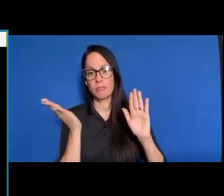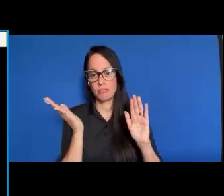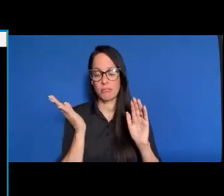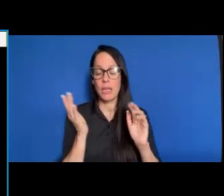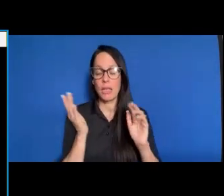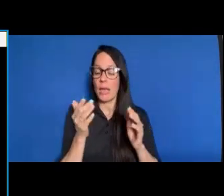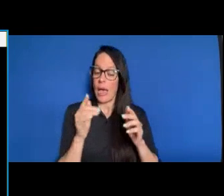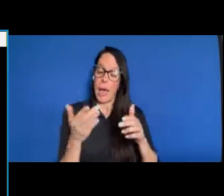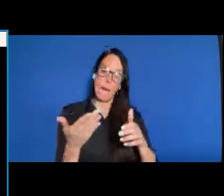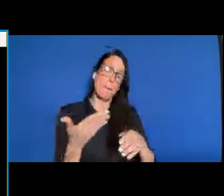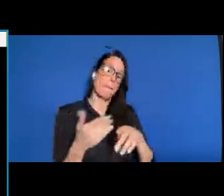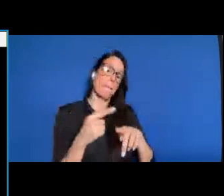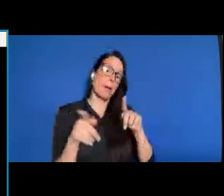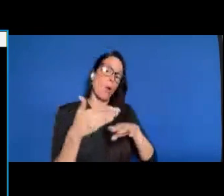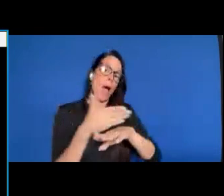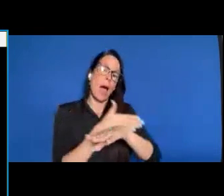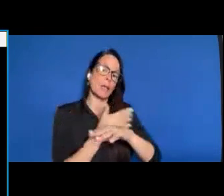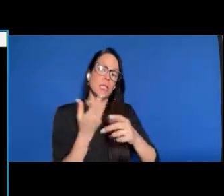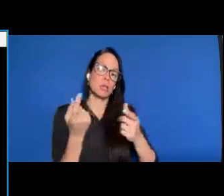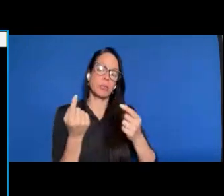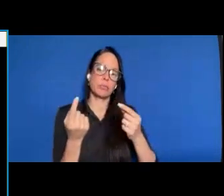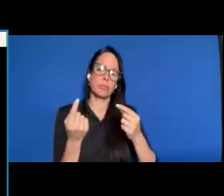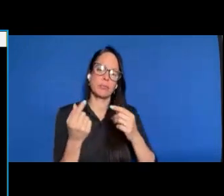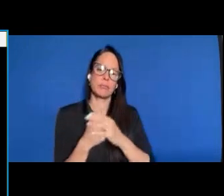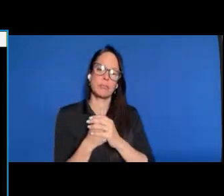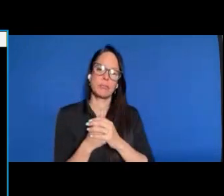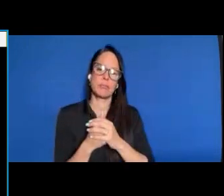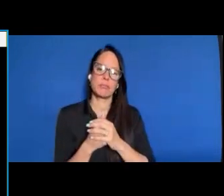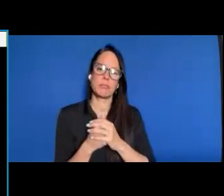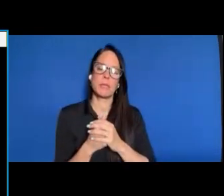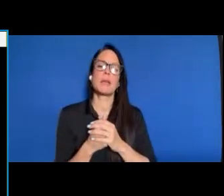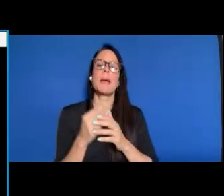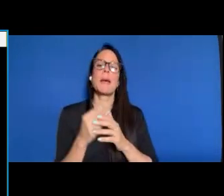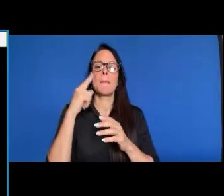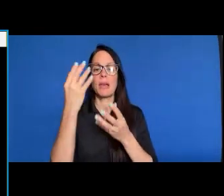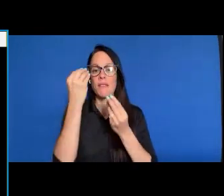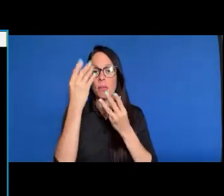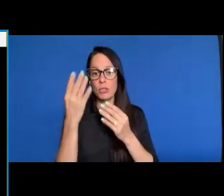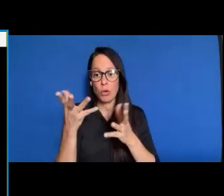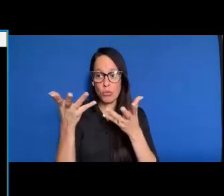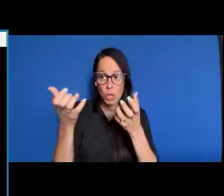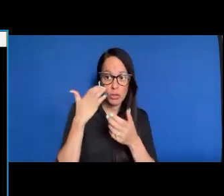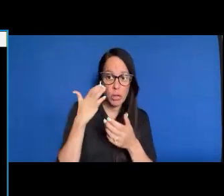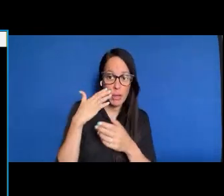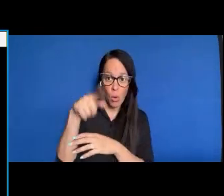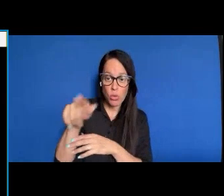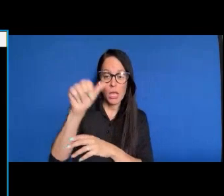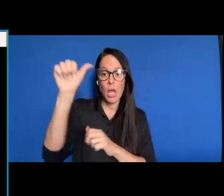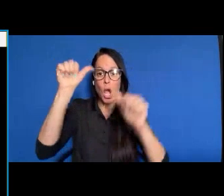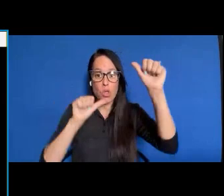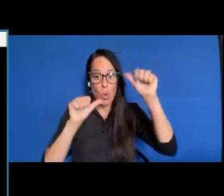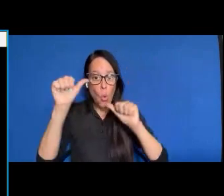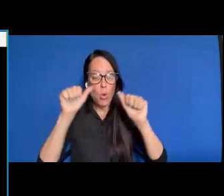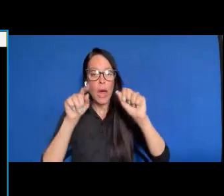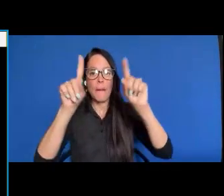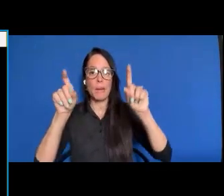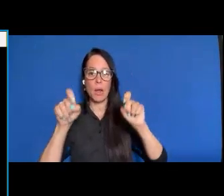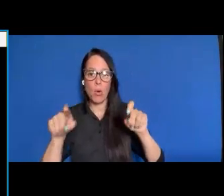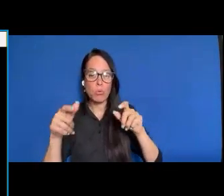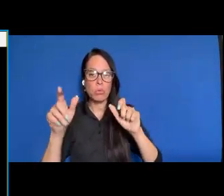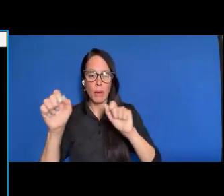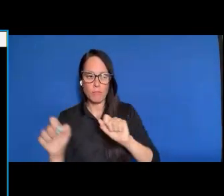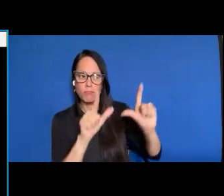dashboard, ¿verdad?, con otra información, ¿tienen alguna duda, alguna pregunta respecto a esto que han presentado y lo que he compartido